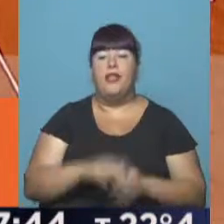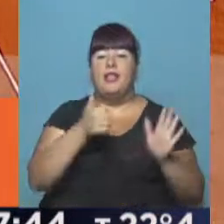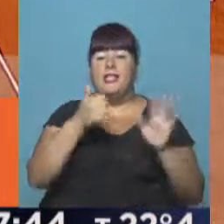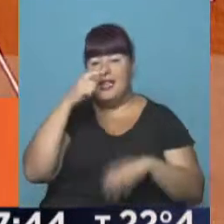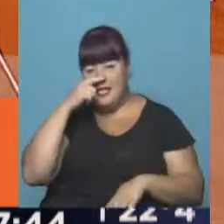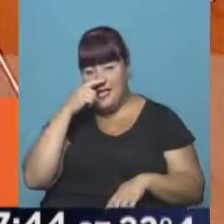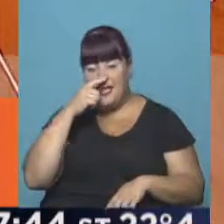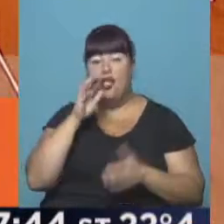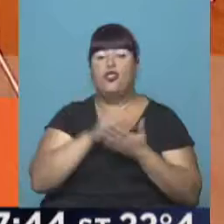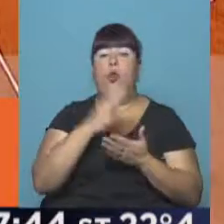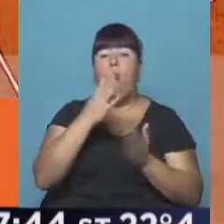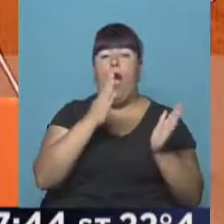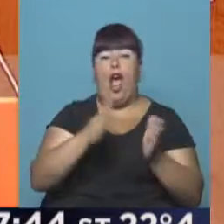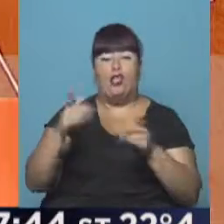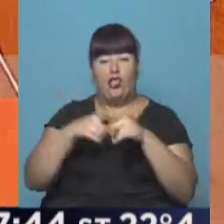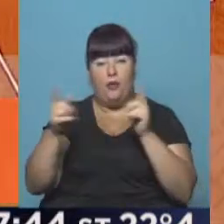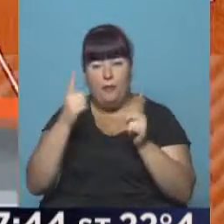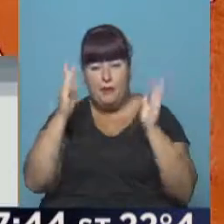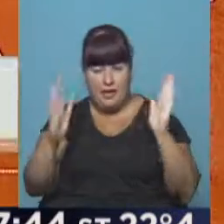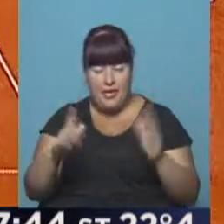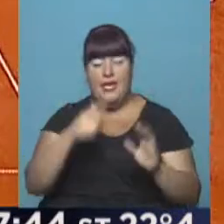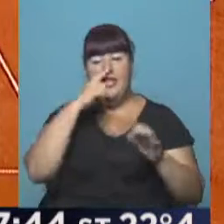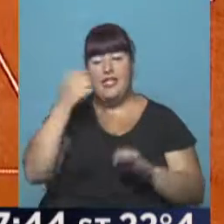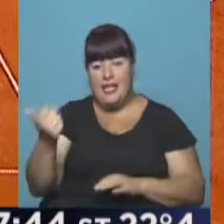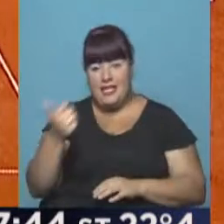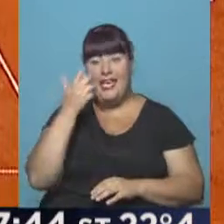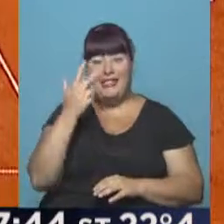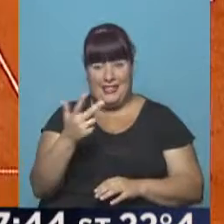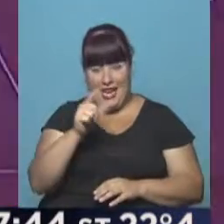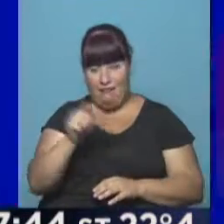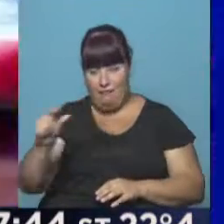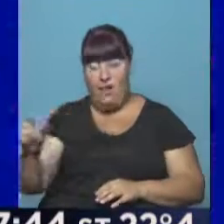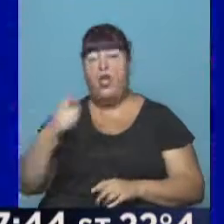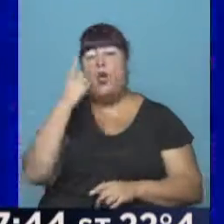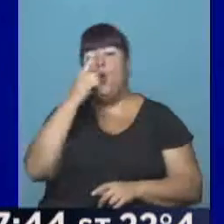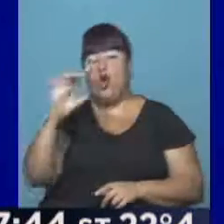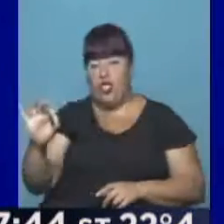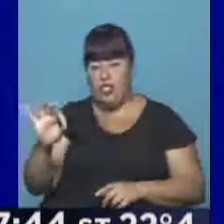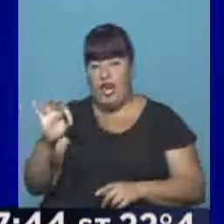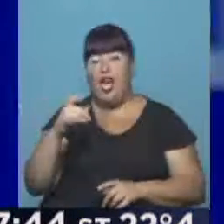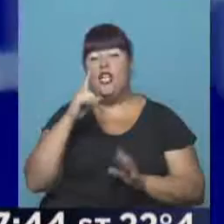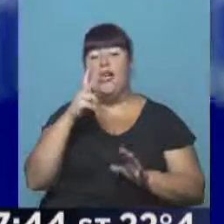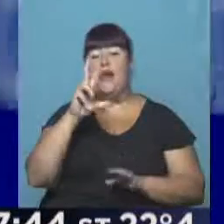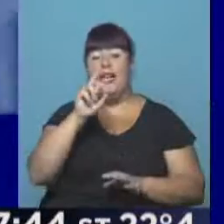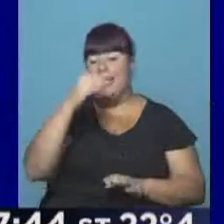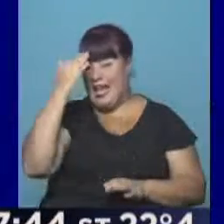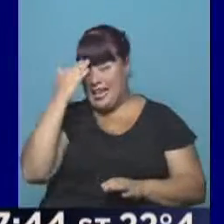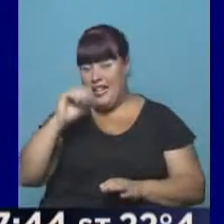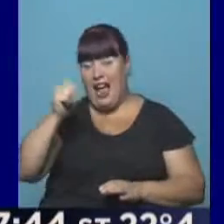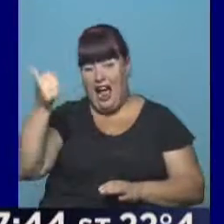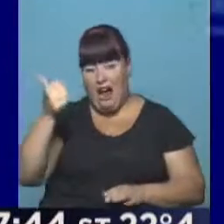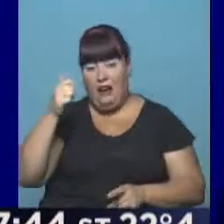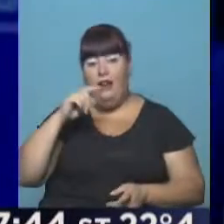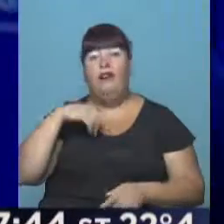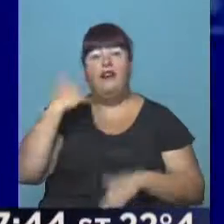6-7 en 4 el tiebreak del primer set, 7-6 en 3 ese tiebreak y 1-0 estaba sacando 30-15 a favor